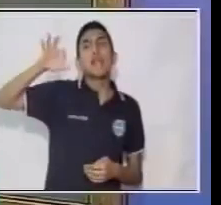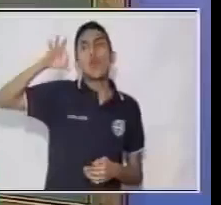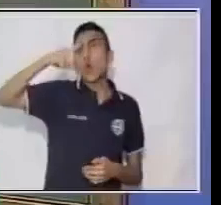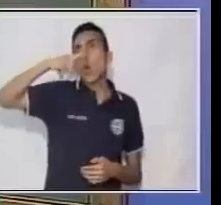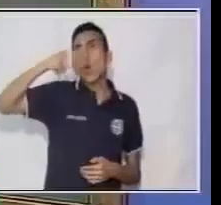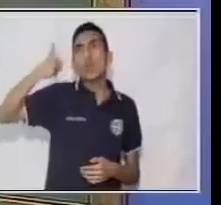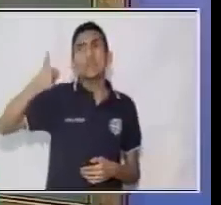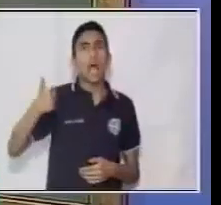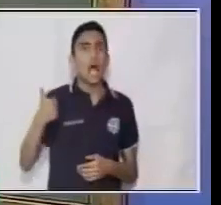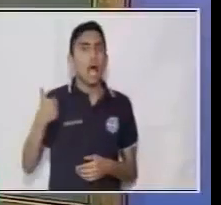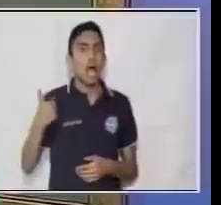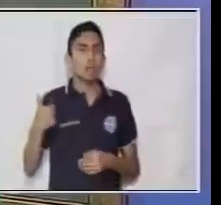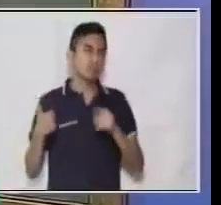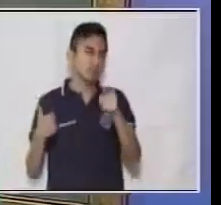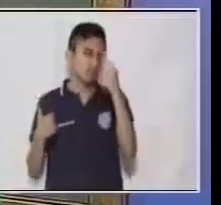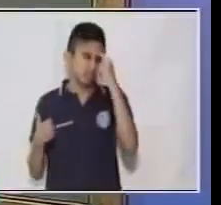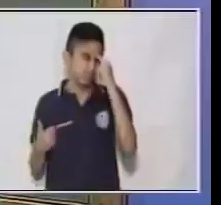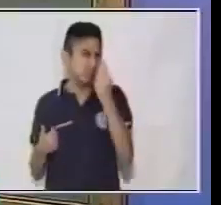Pelota.